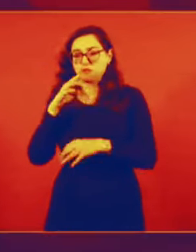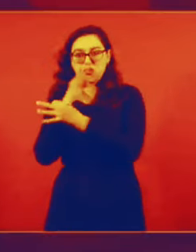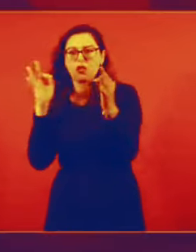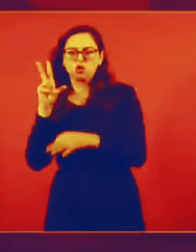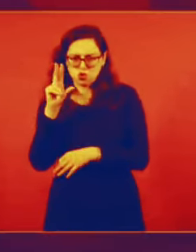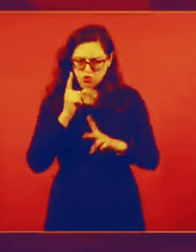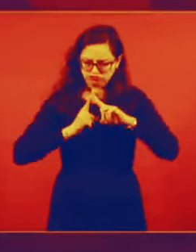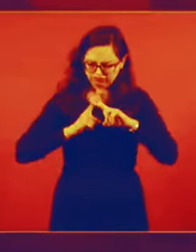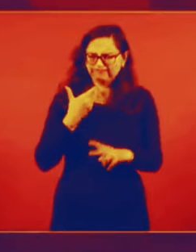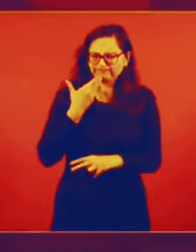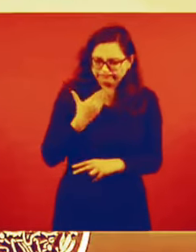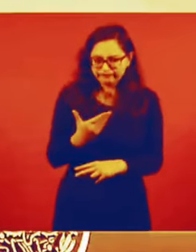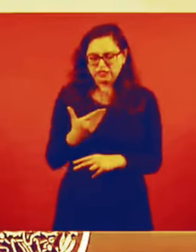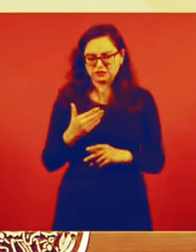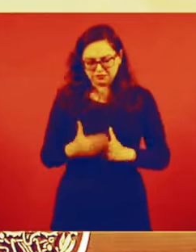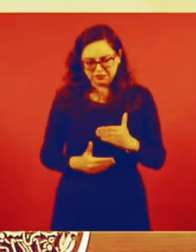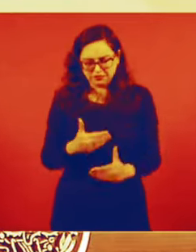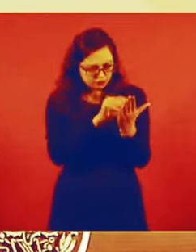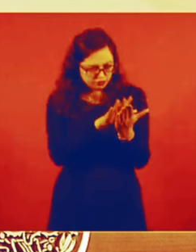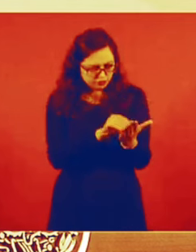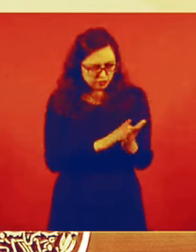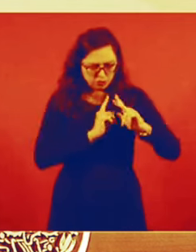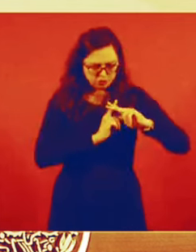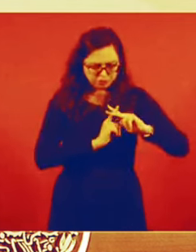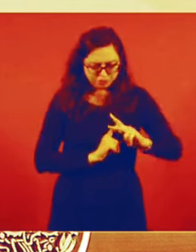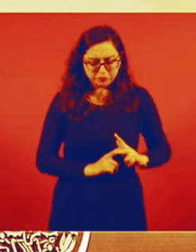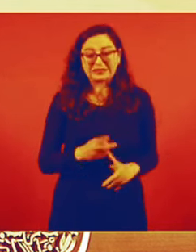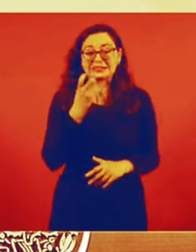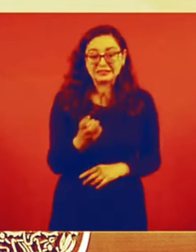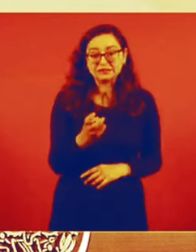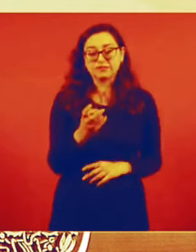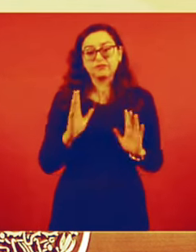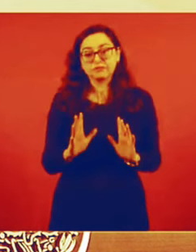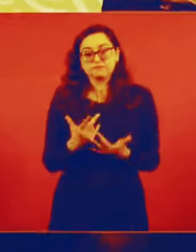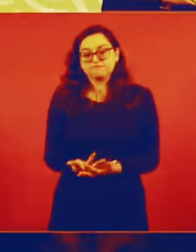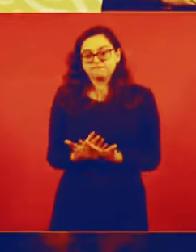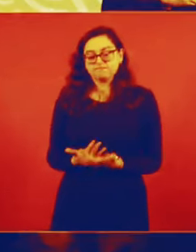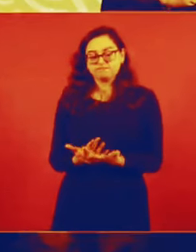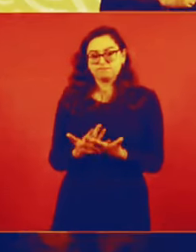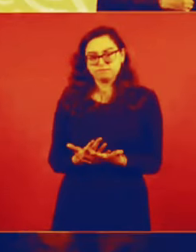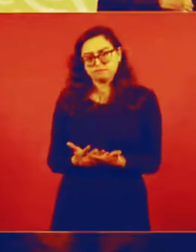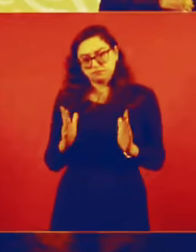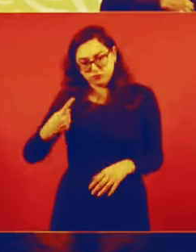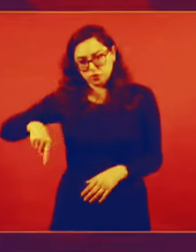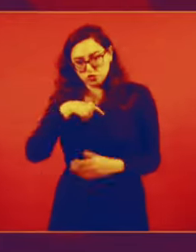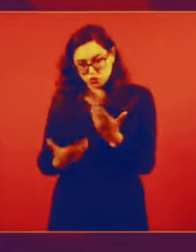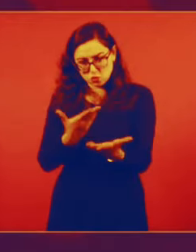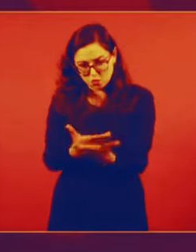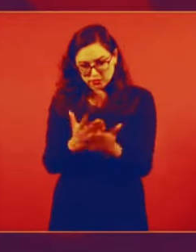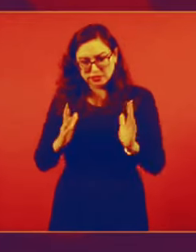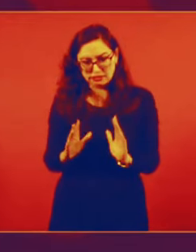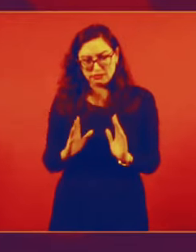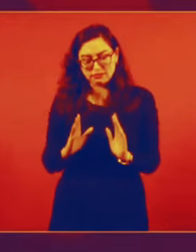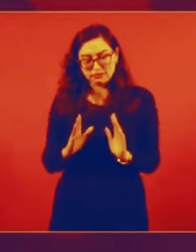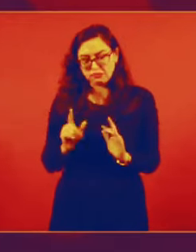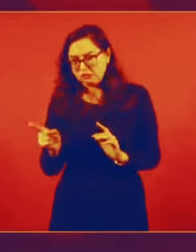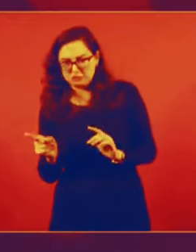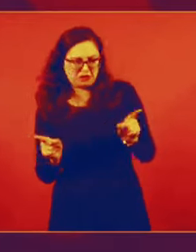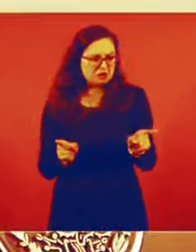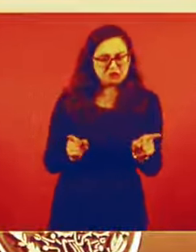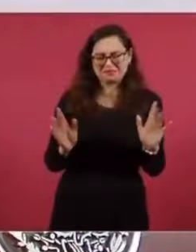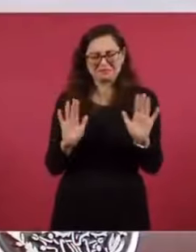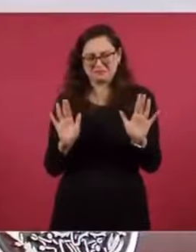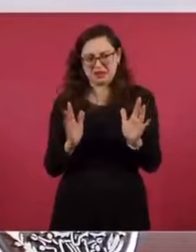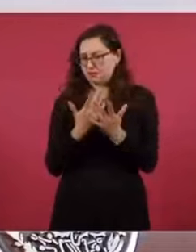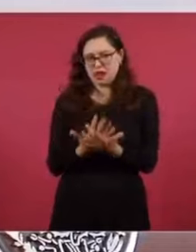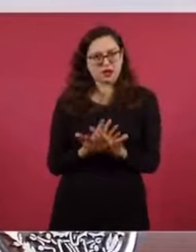que se avance en el cómputo, es lo que nosotros estamos planteando, y no descalificar ni en un sentido ni en